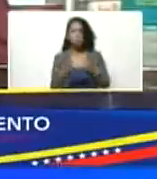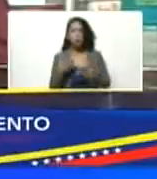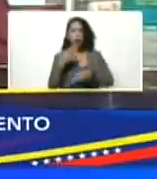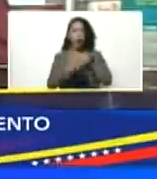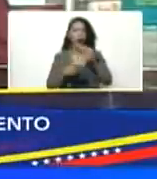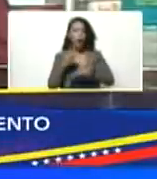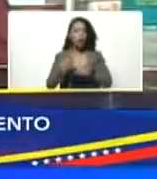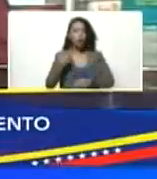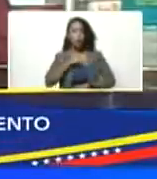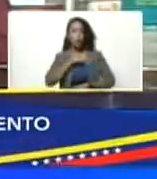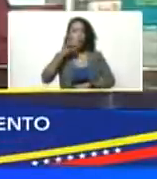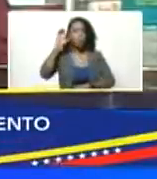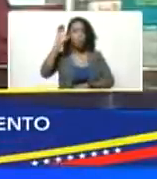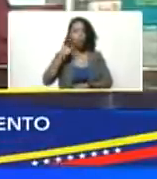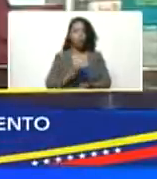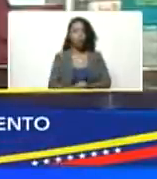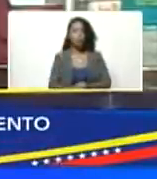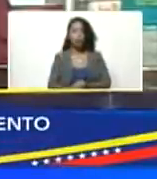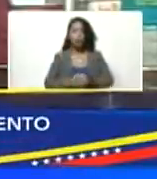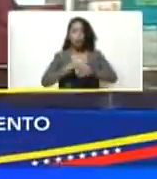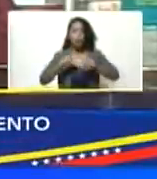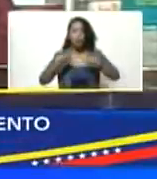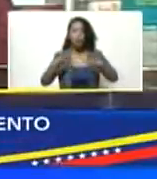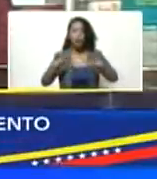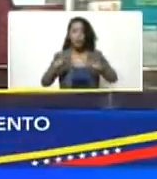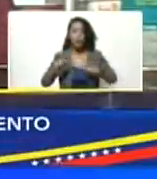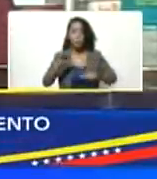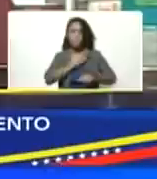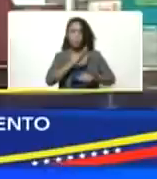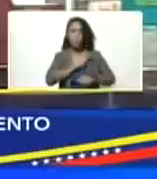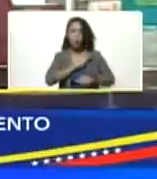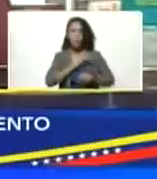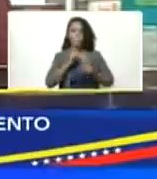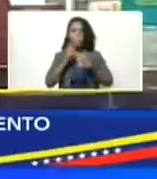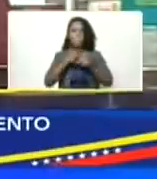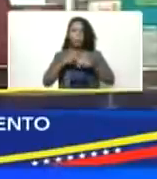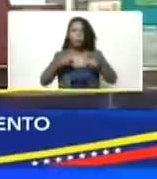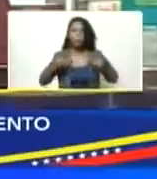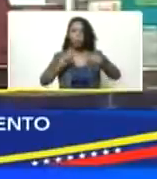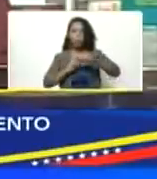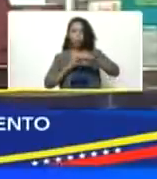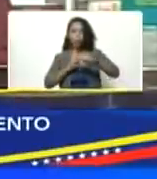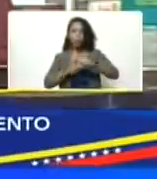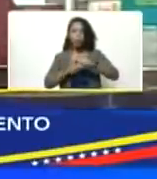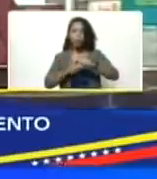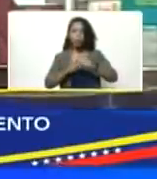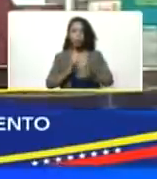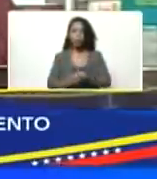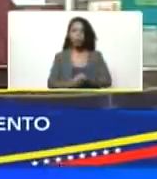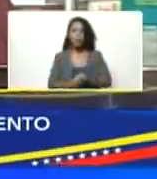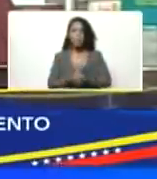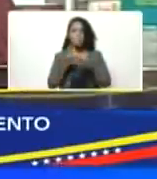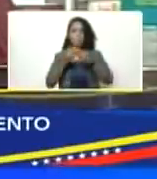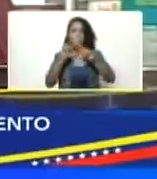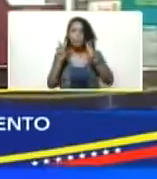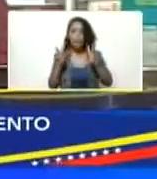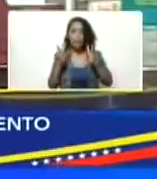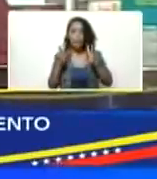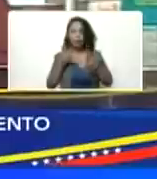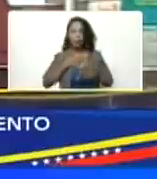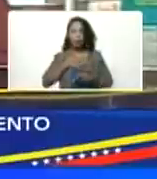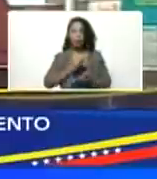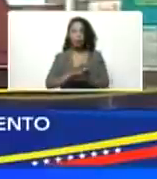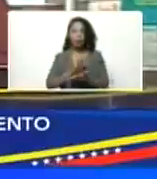de nuestra patria una tierra de prosperidad, de crecimiento, de paz, de